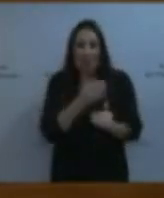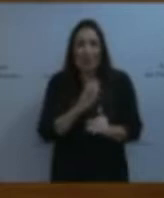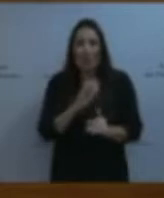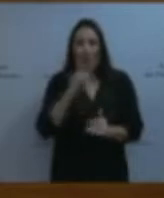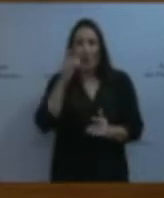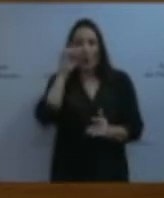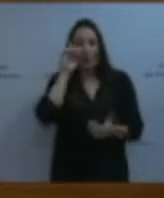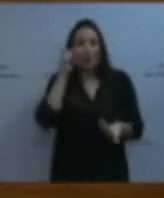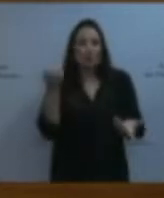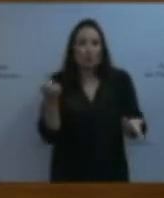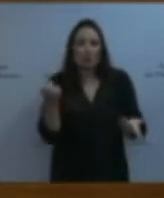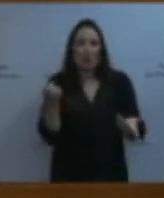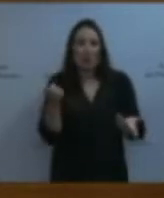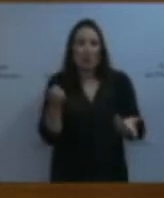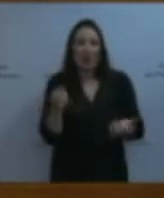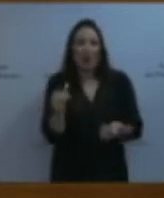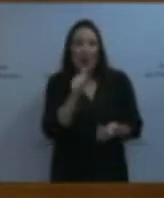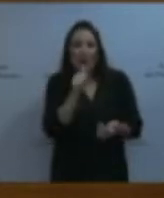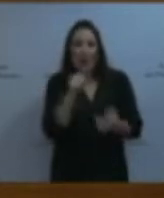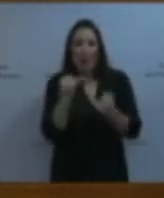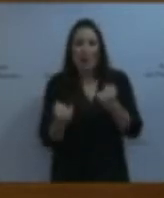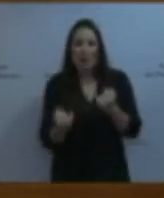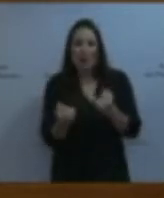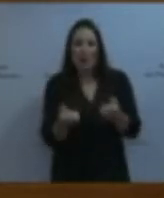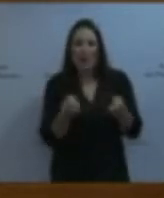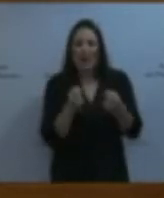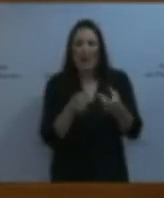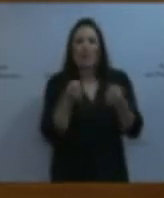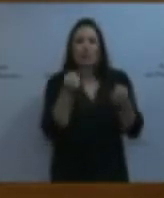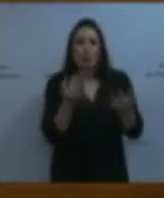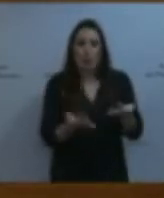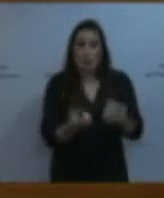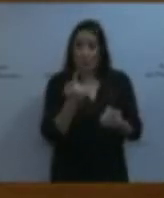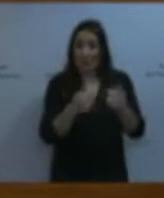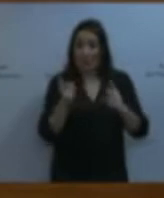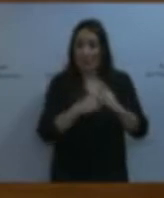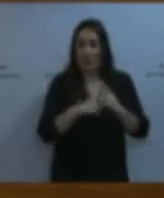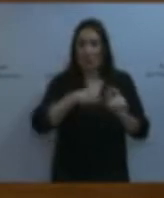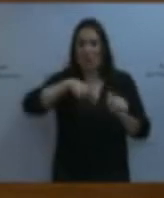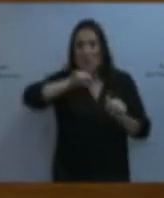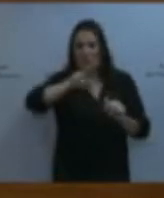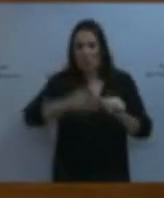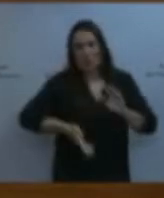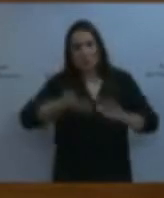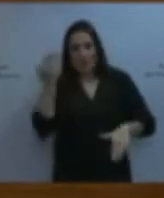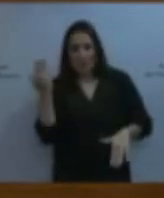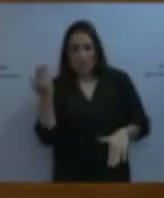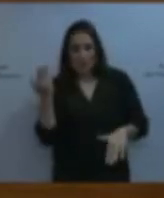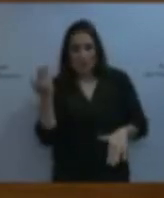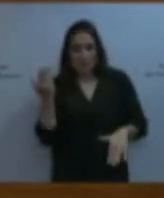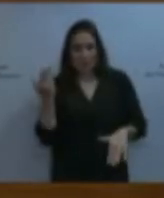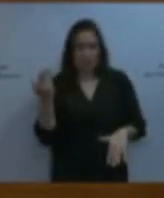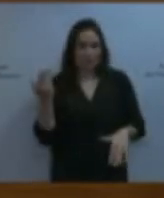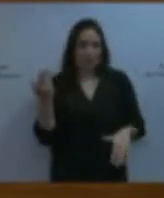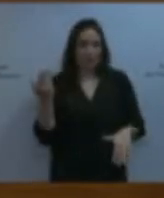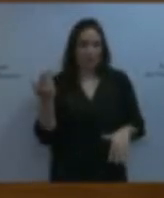consumo de suministros, que se corresponde con una factura que supera a veces los 1.000 euros y te giran una vez al año.